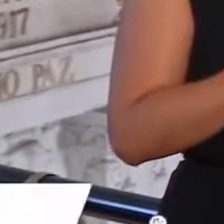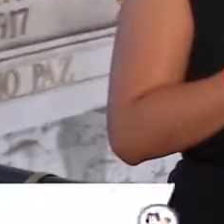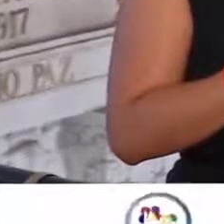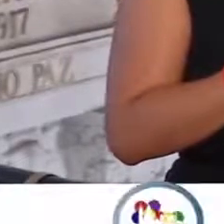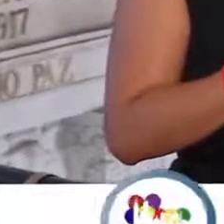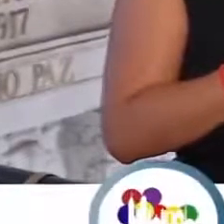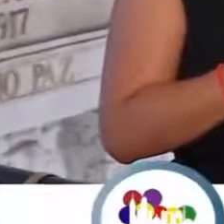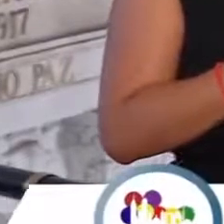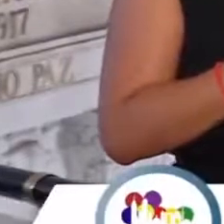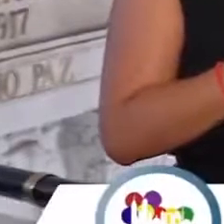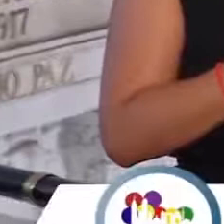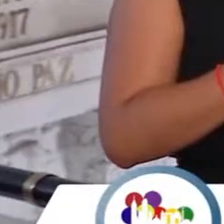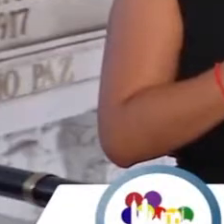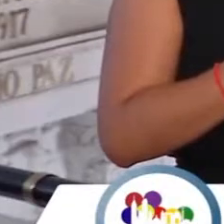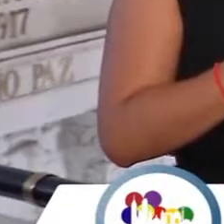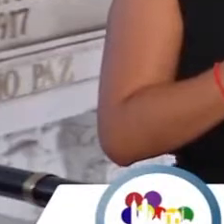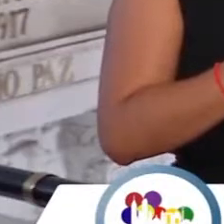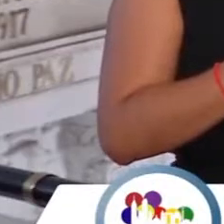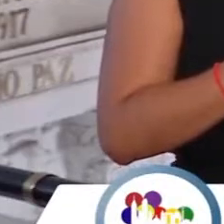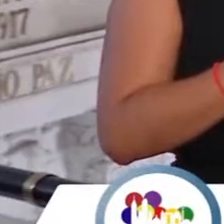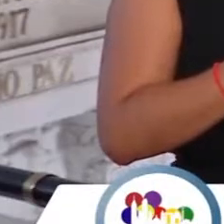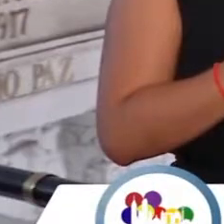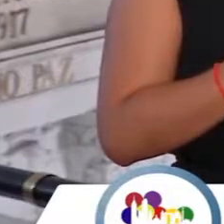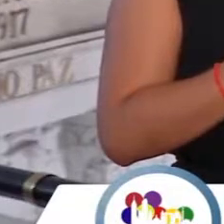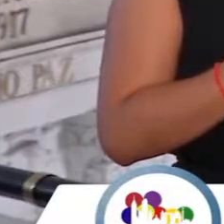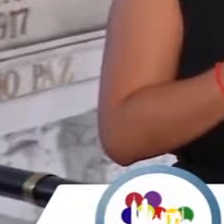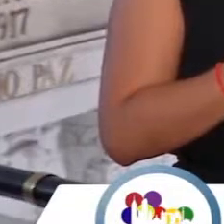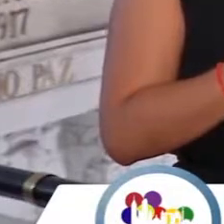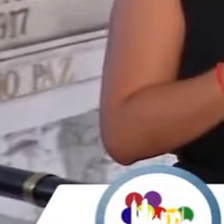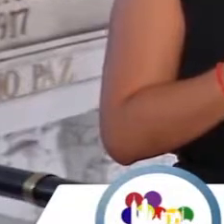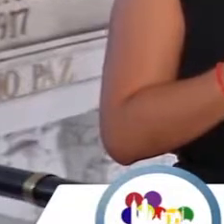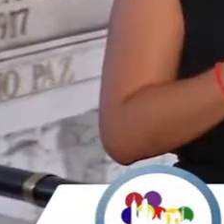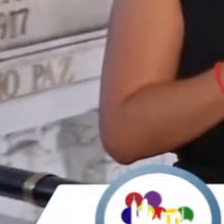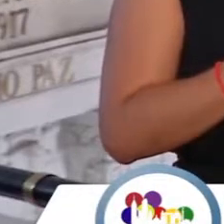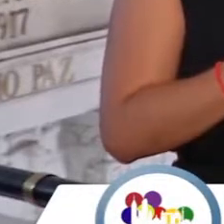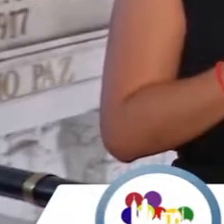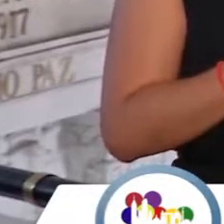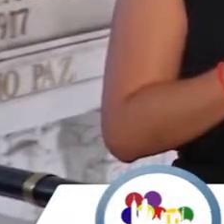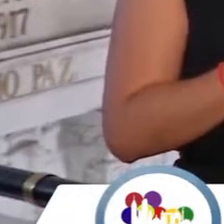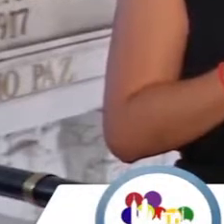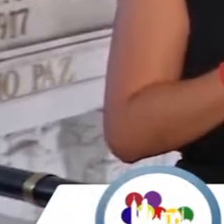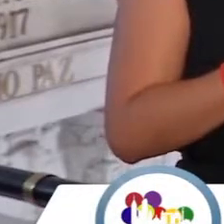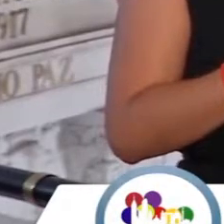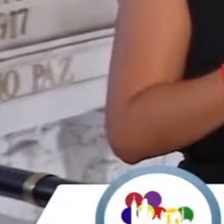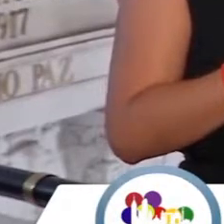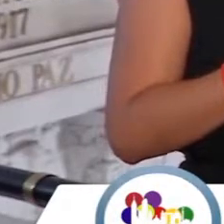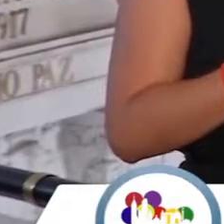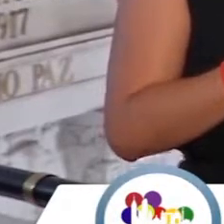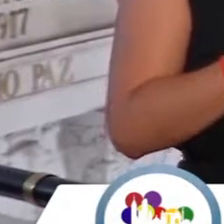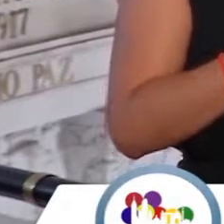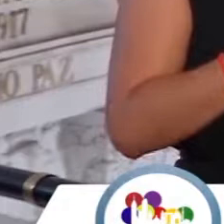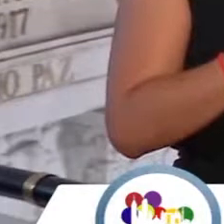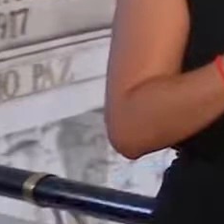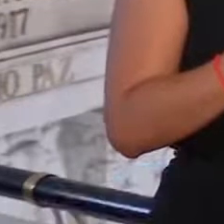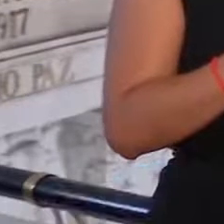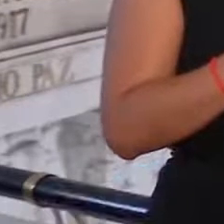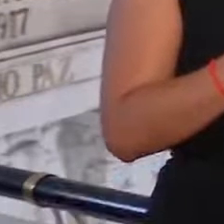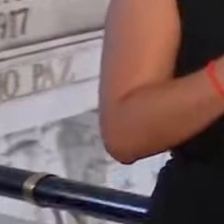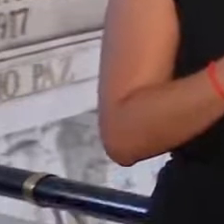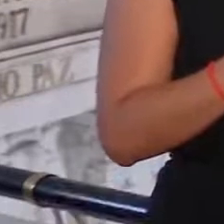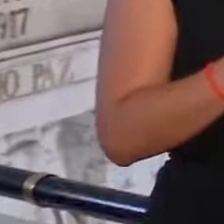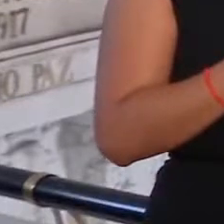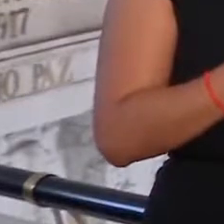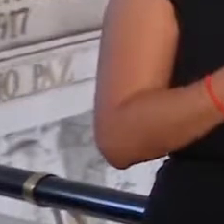extraordinario. Gracias por acompañarnos a este espacio dedicado al trabajo legislativo de las y los diputados. Nos despedimos, no sin